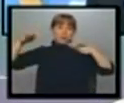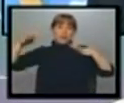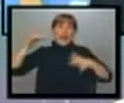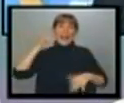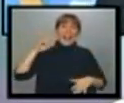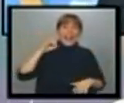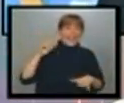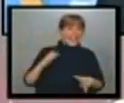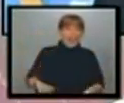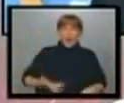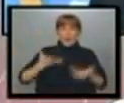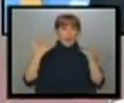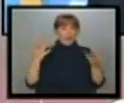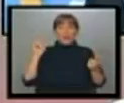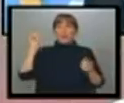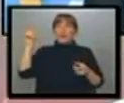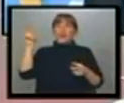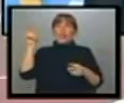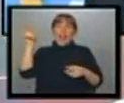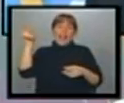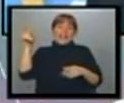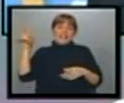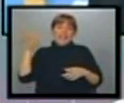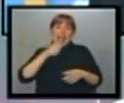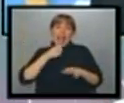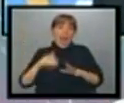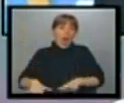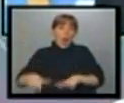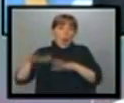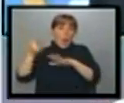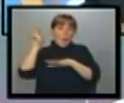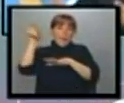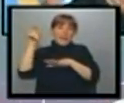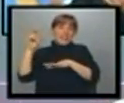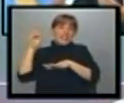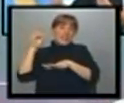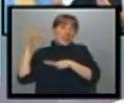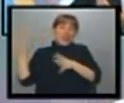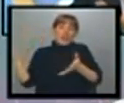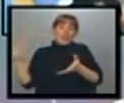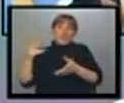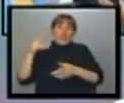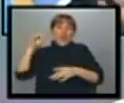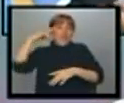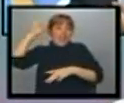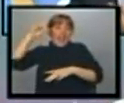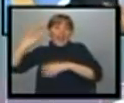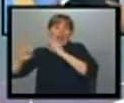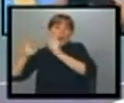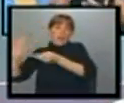leche. Porque, Marcelo después lo va a explicar mucho mejor, pero las